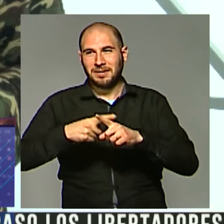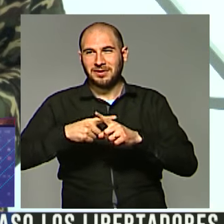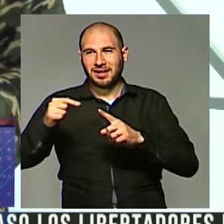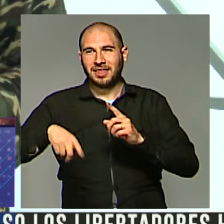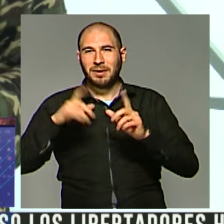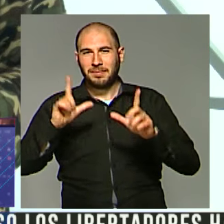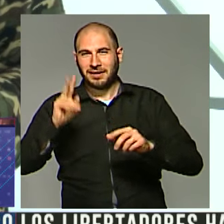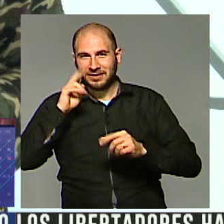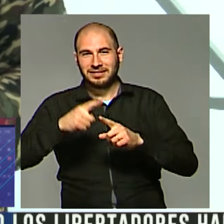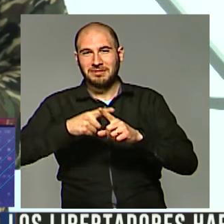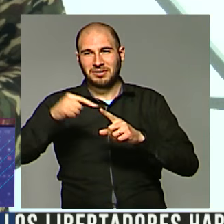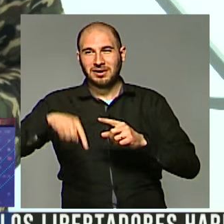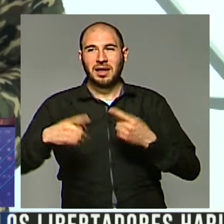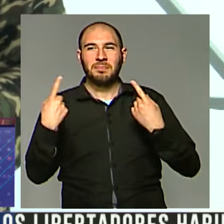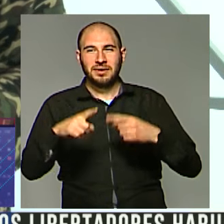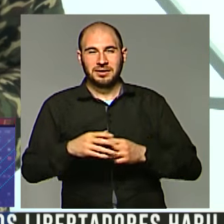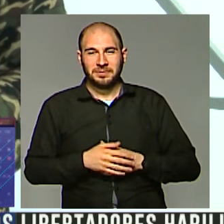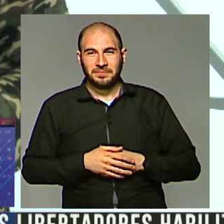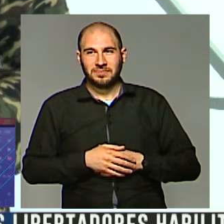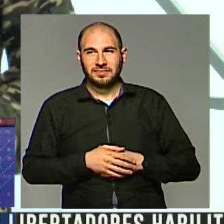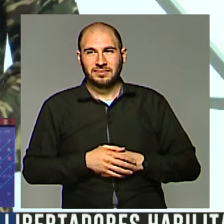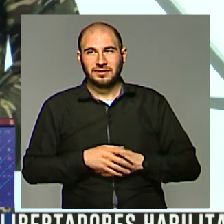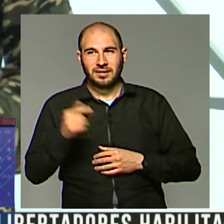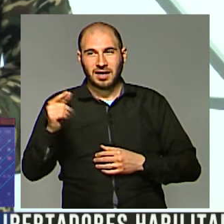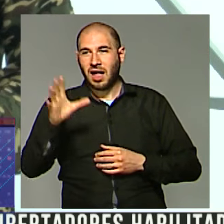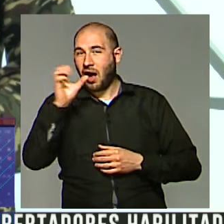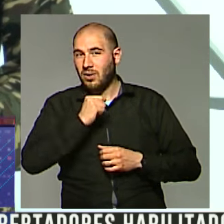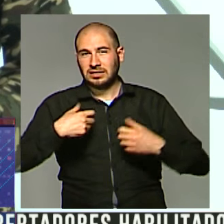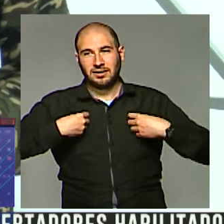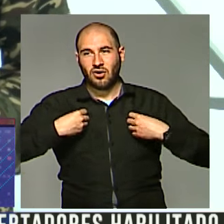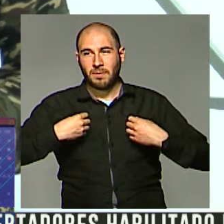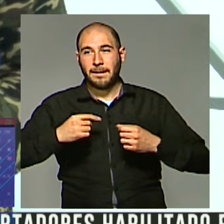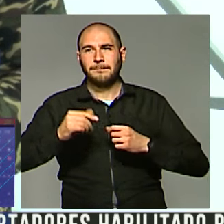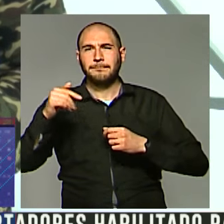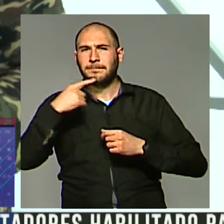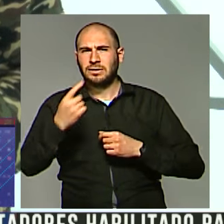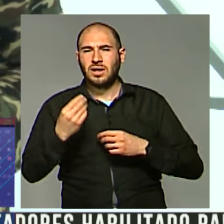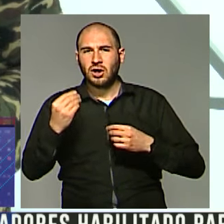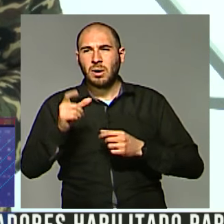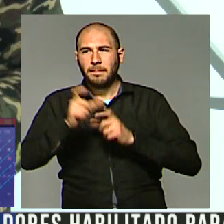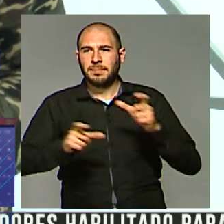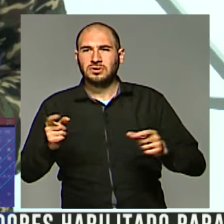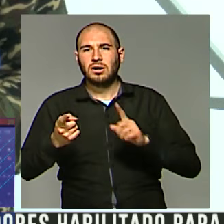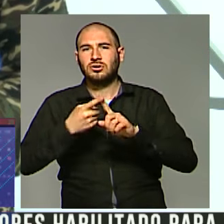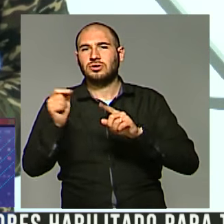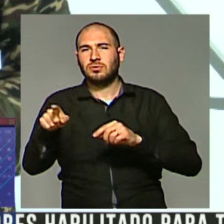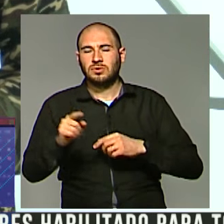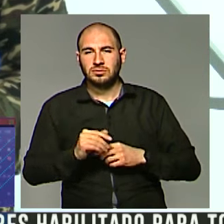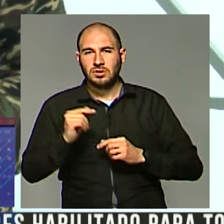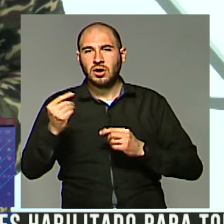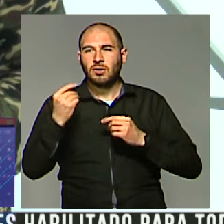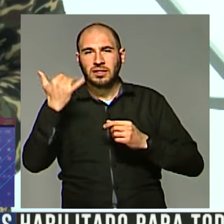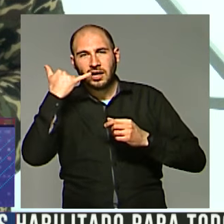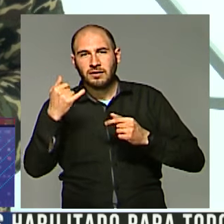la placa con la temperatura actual, pero digo, hay que bancarse ese traje. Sí. Mariano, ¿cómo puede hacer la gente para tomar contacto con vos? ¿Lo puede hacer